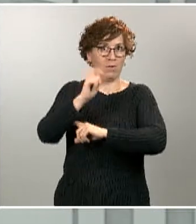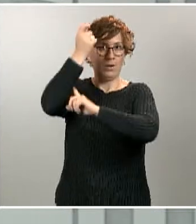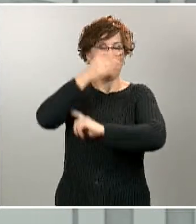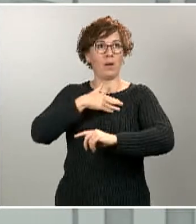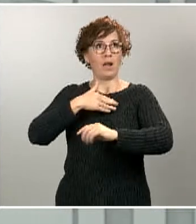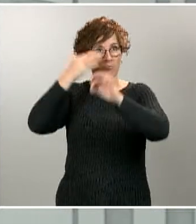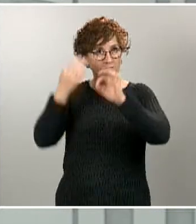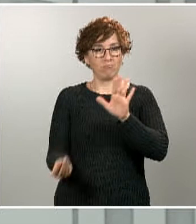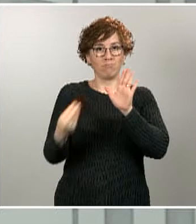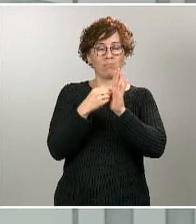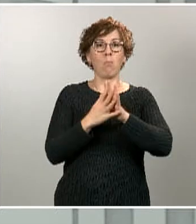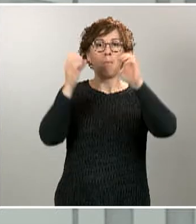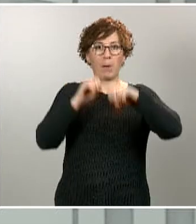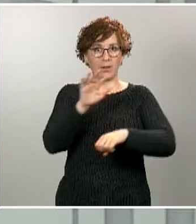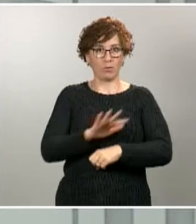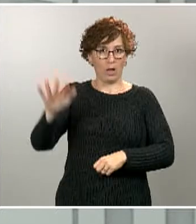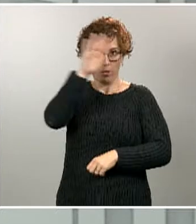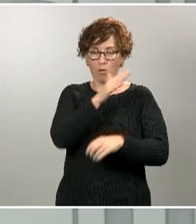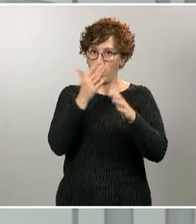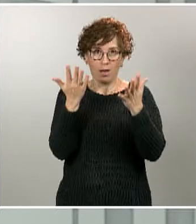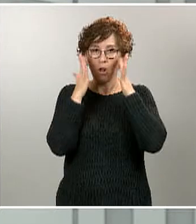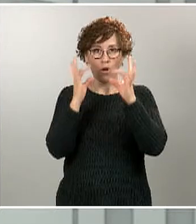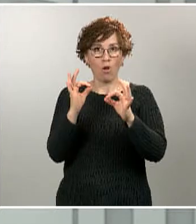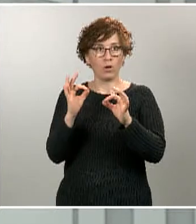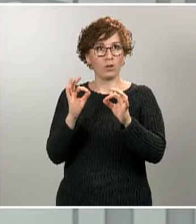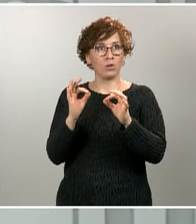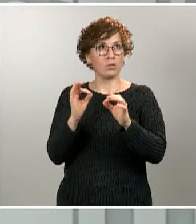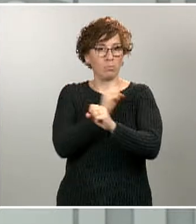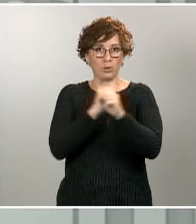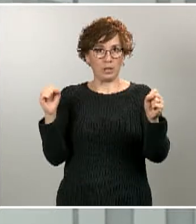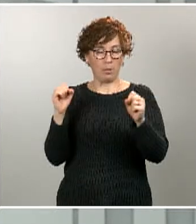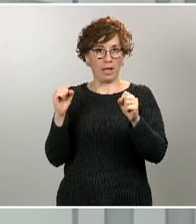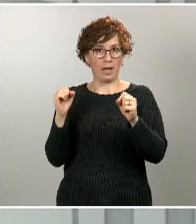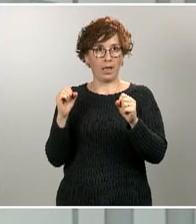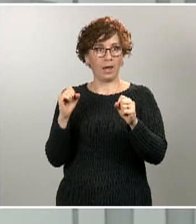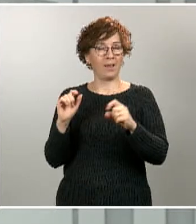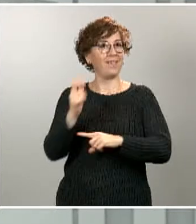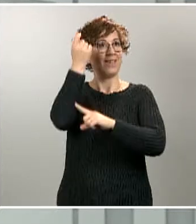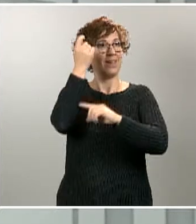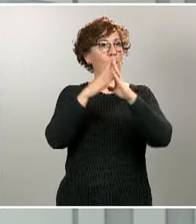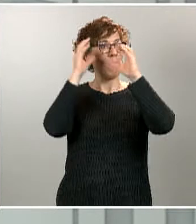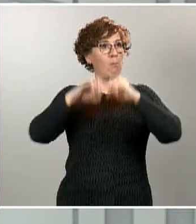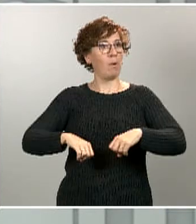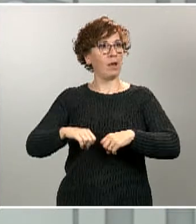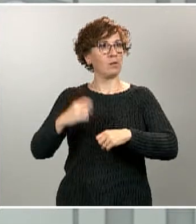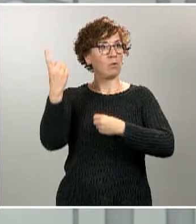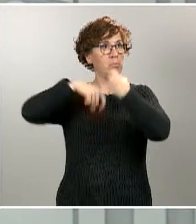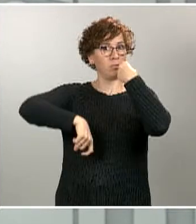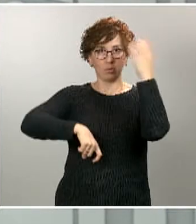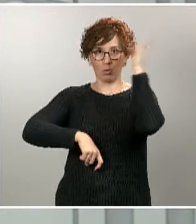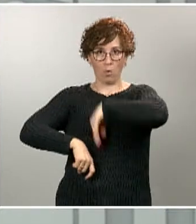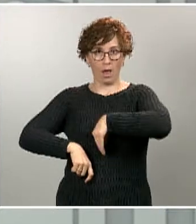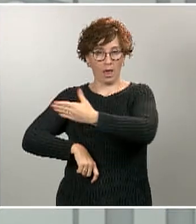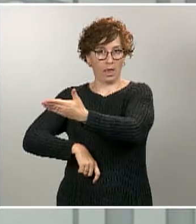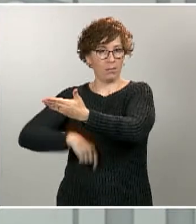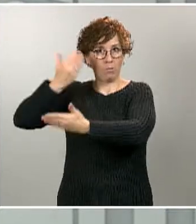No sería posible un gran pacto nacional en el país sin el concurso de una de las partes más importantes motores del dinamismo